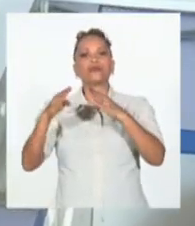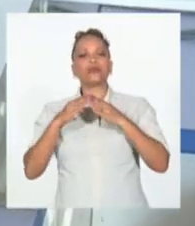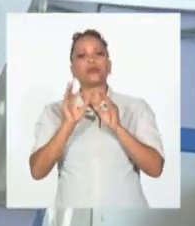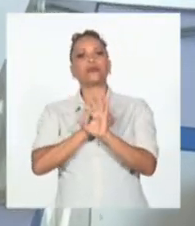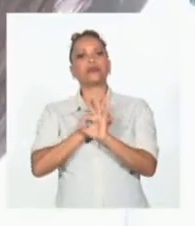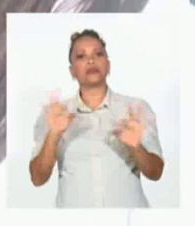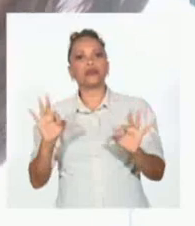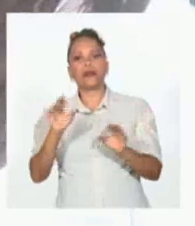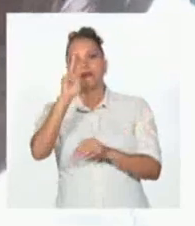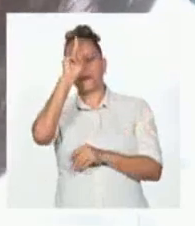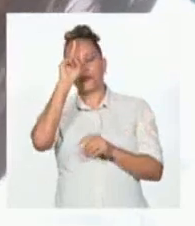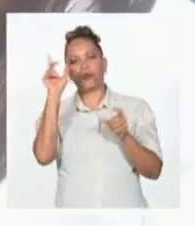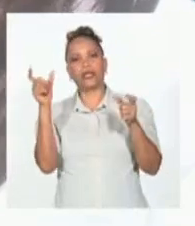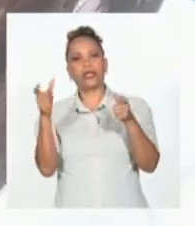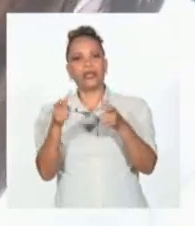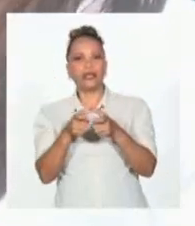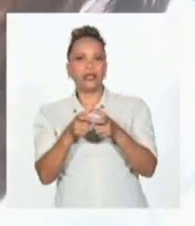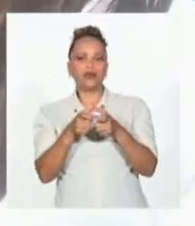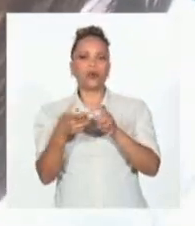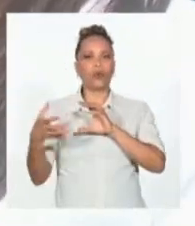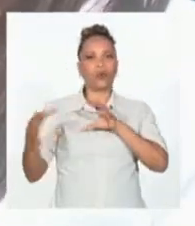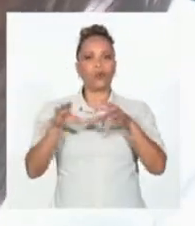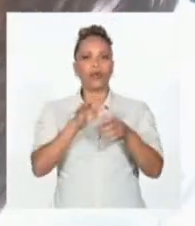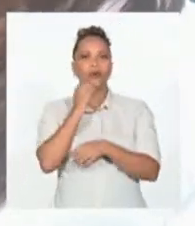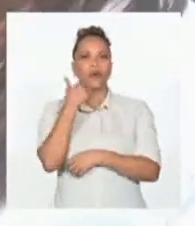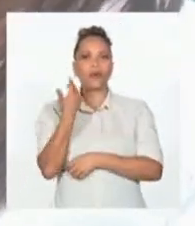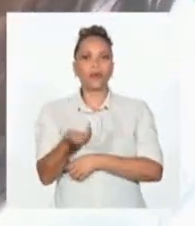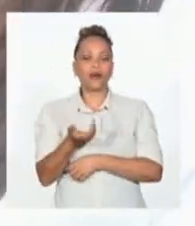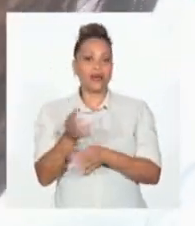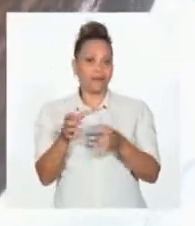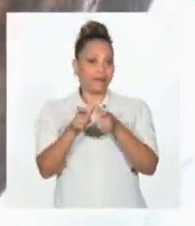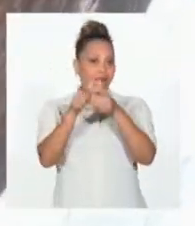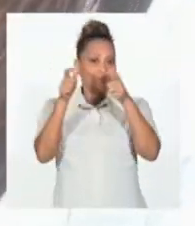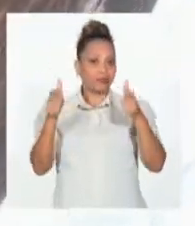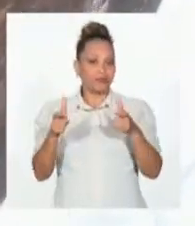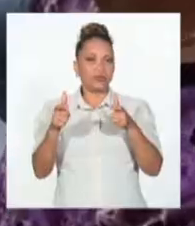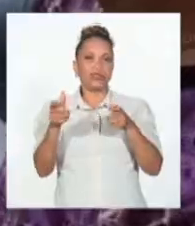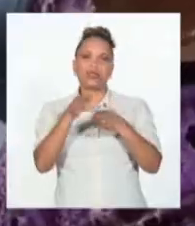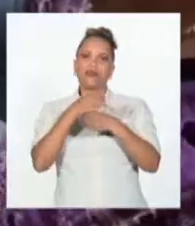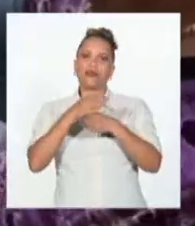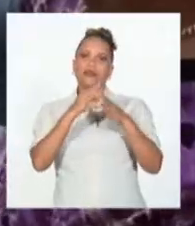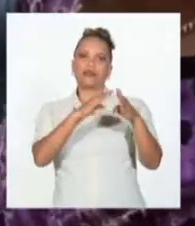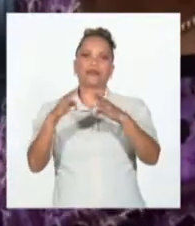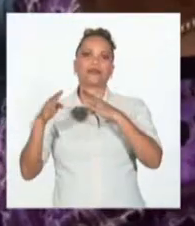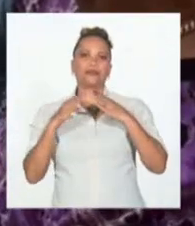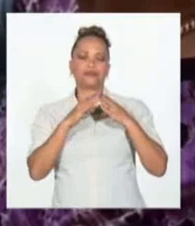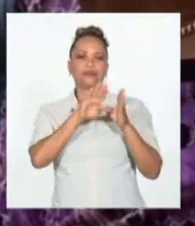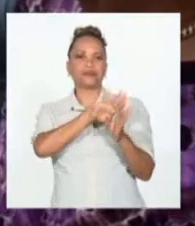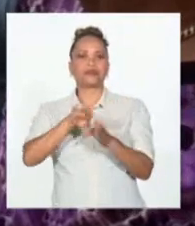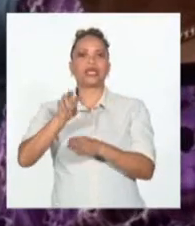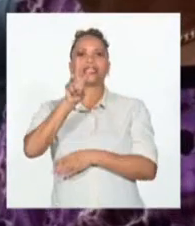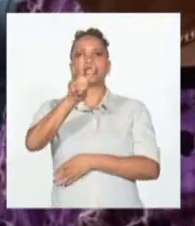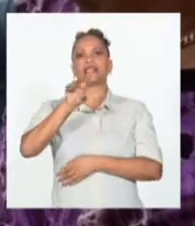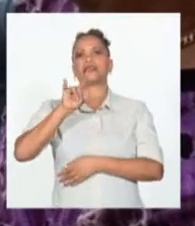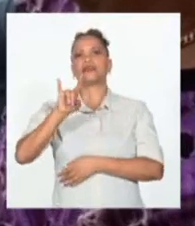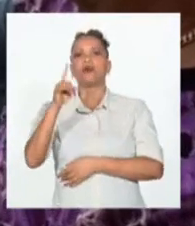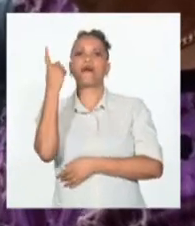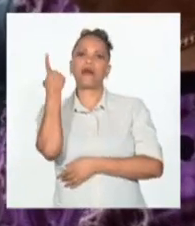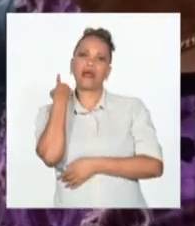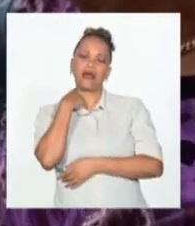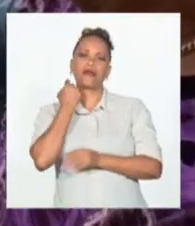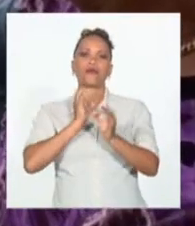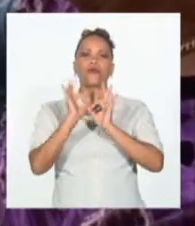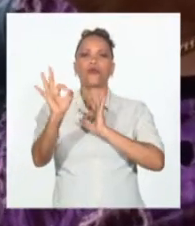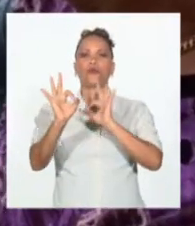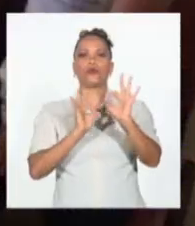del policlínico de mayor complejidad, en este caso el Giraldo Aponte, a toda la comunidad de Serrana. Son 39 años salvaguardando la